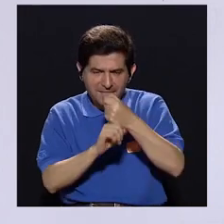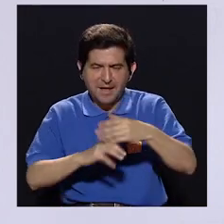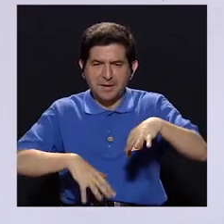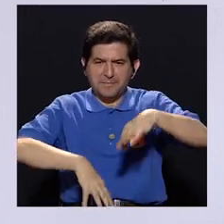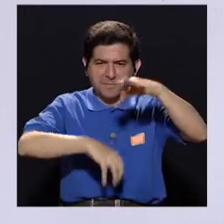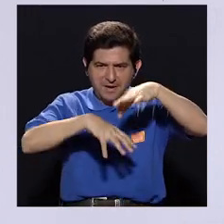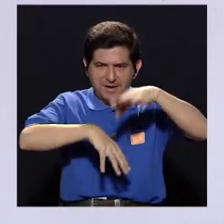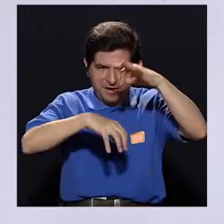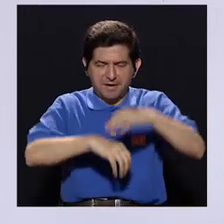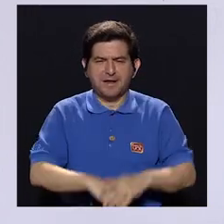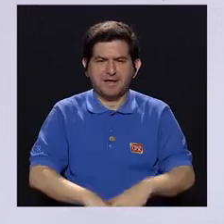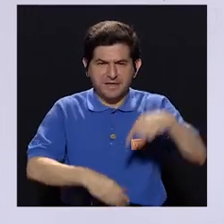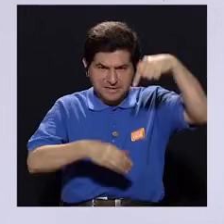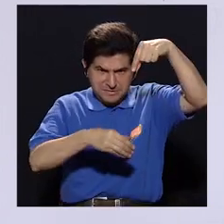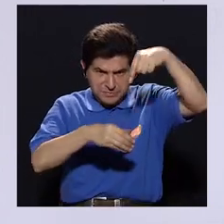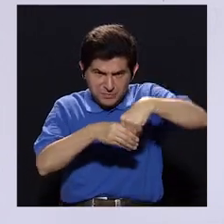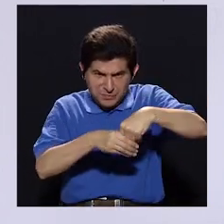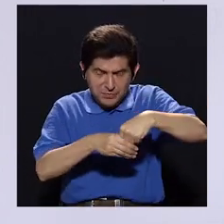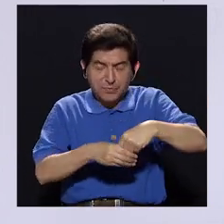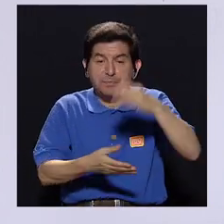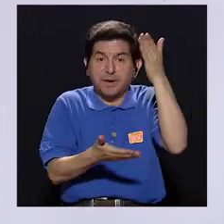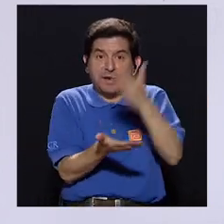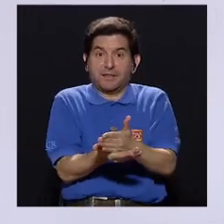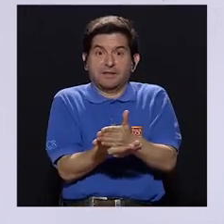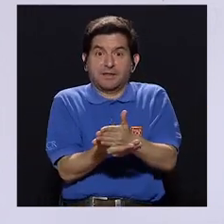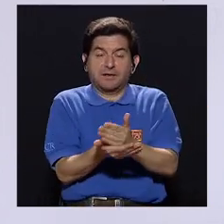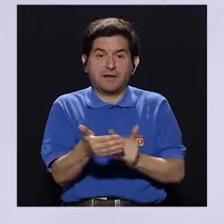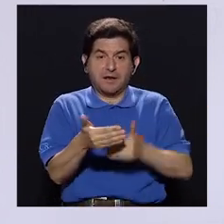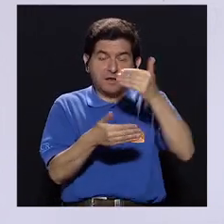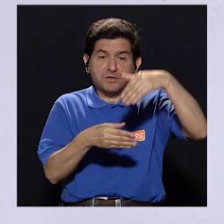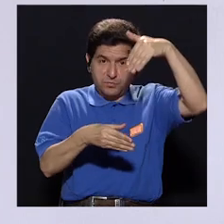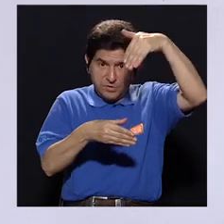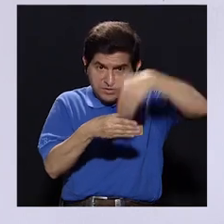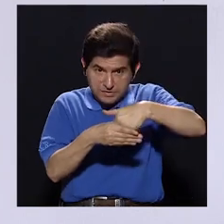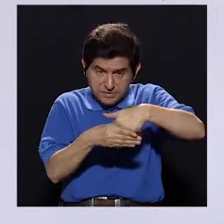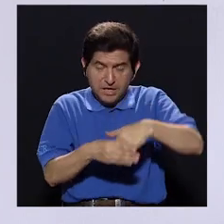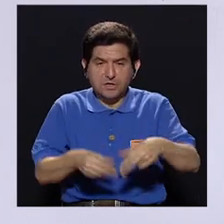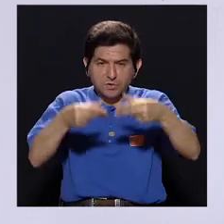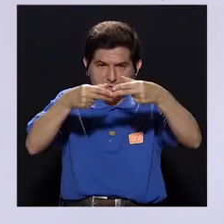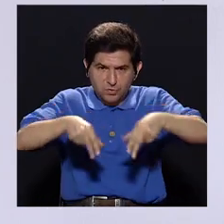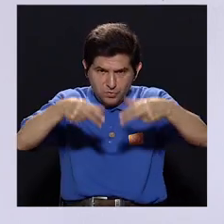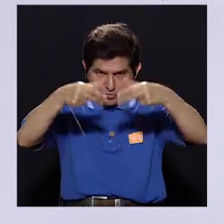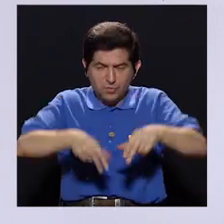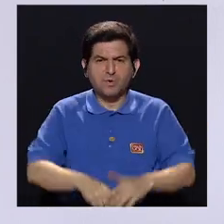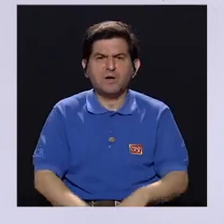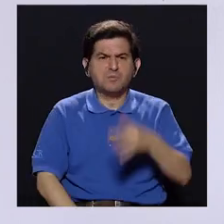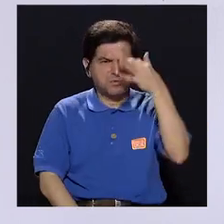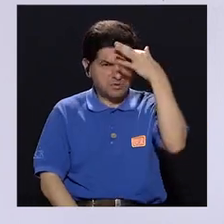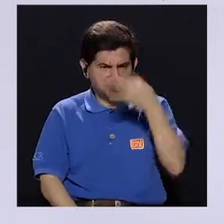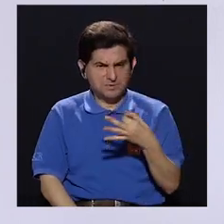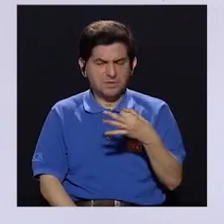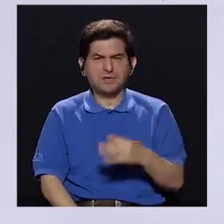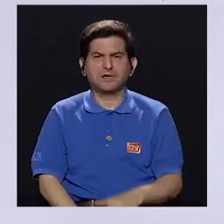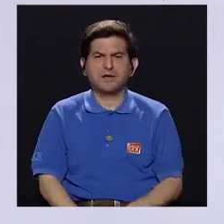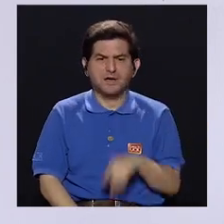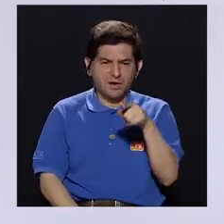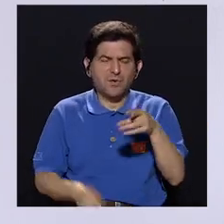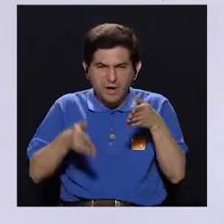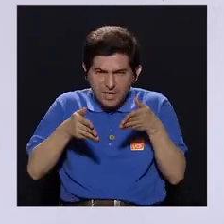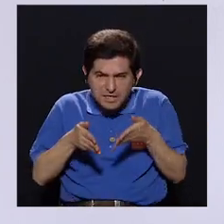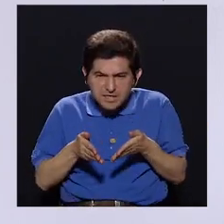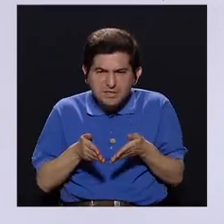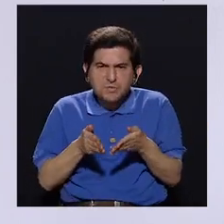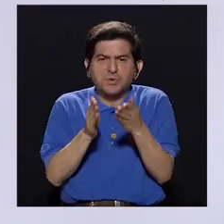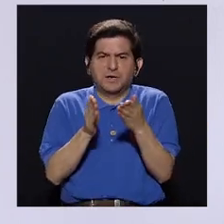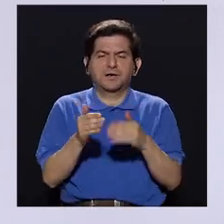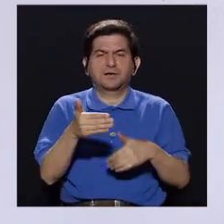cazan arañas les inyectan un un paralizante y luego le ponen los huevos adentro y y creo que los